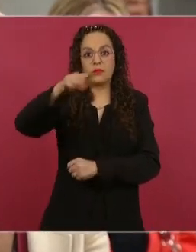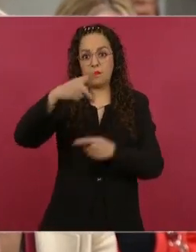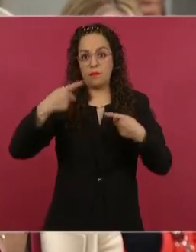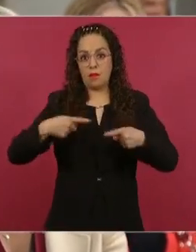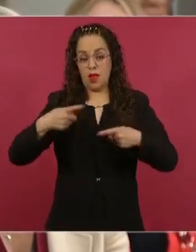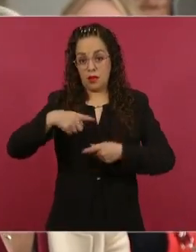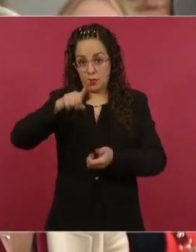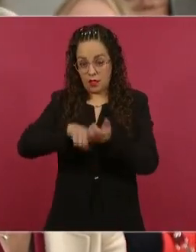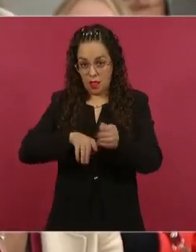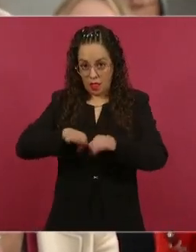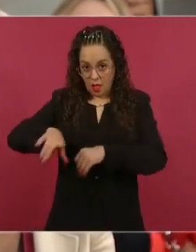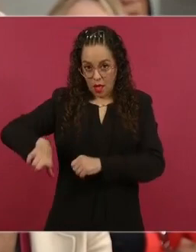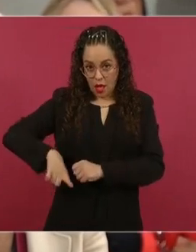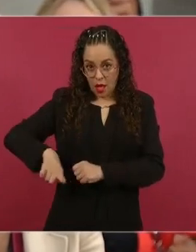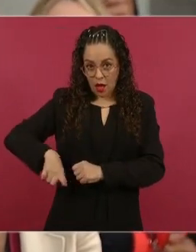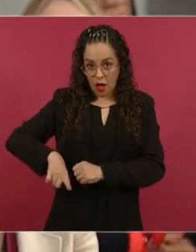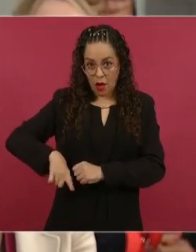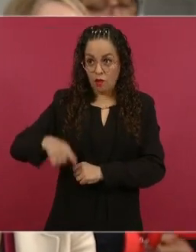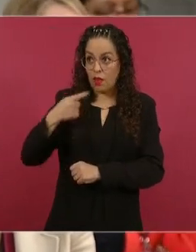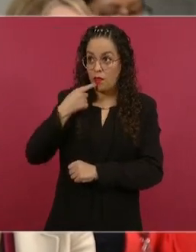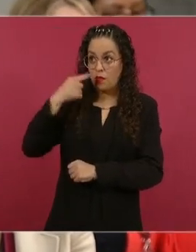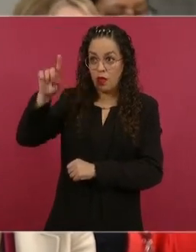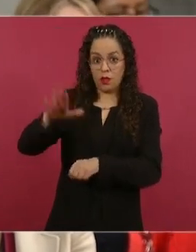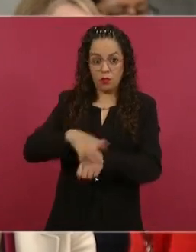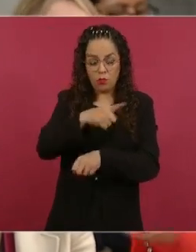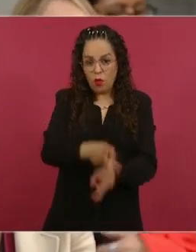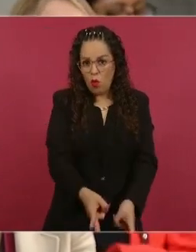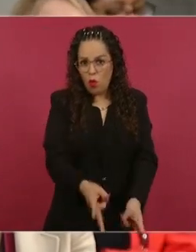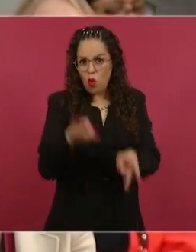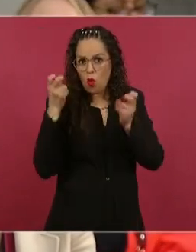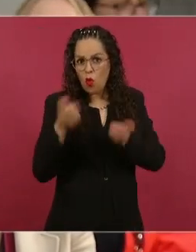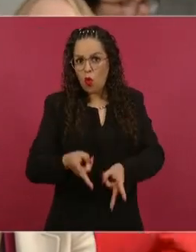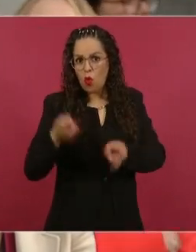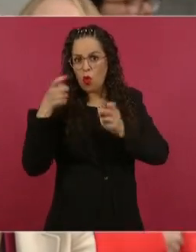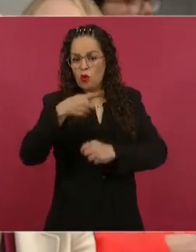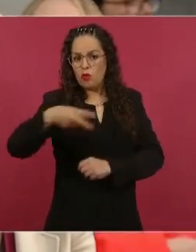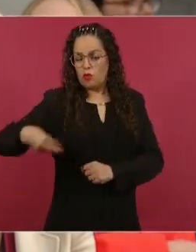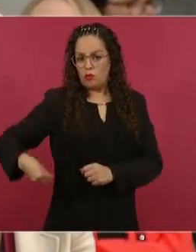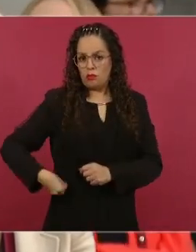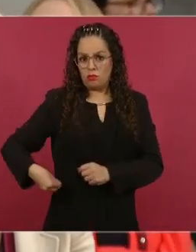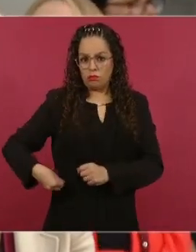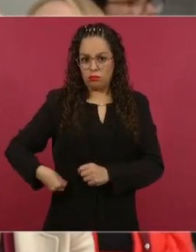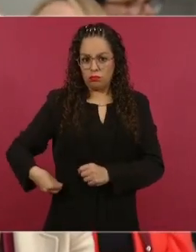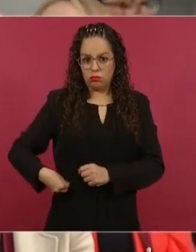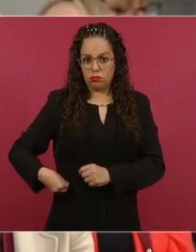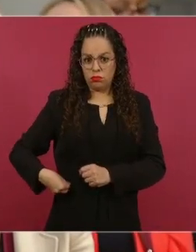también de las corporaciones, porque finalmente se trata de un sobrecosto de